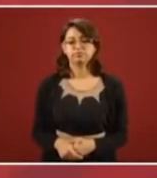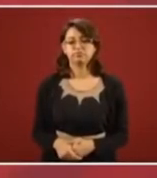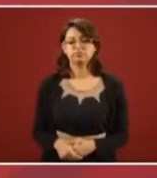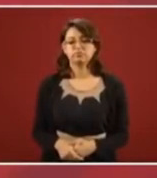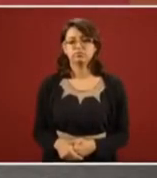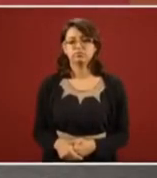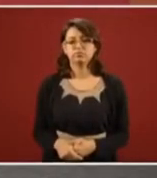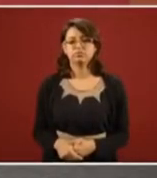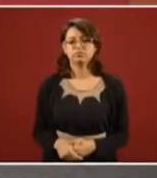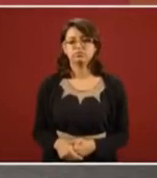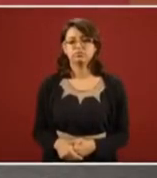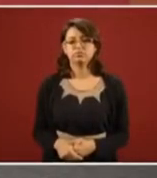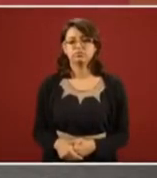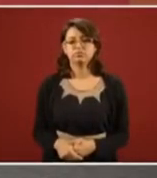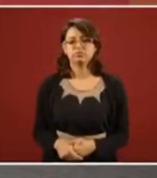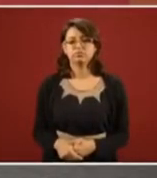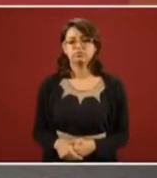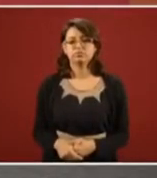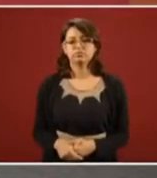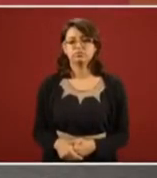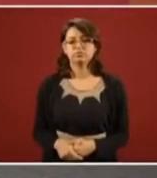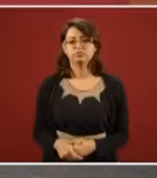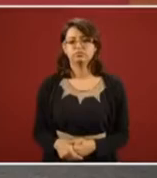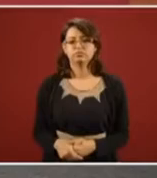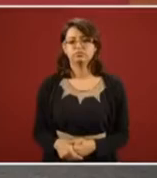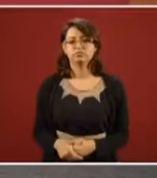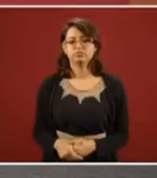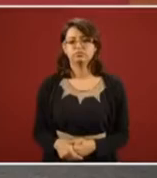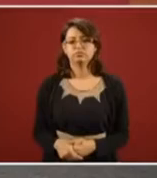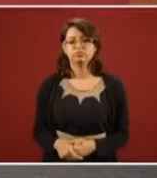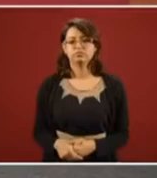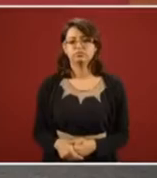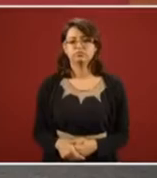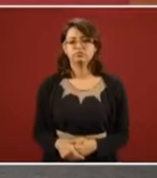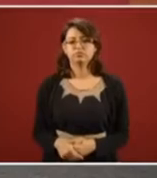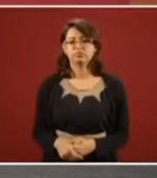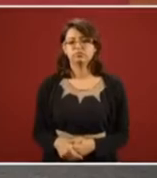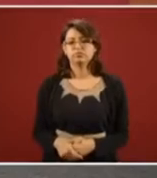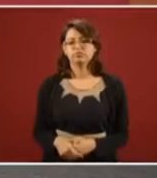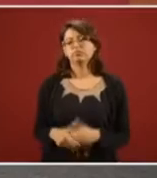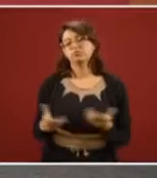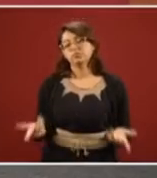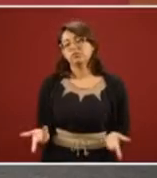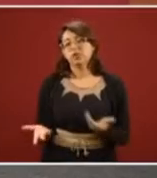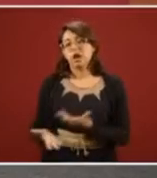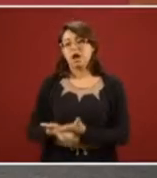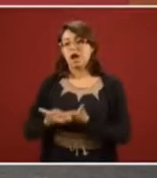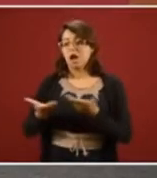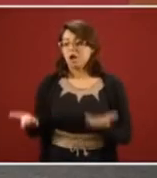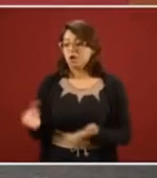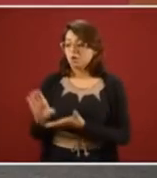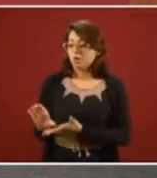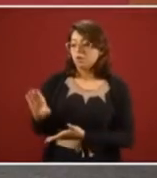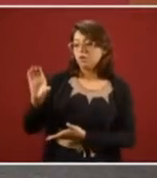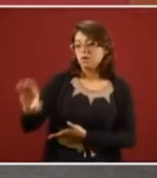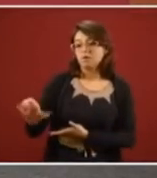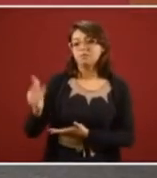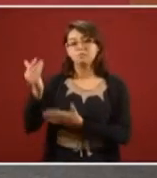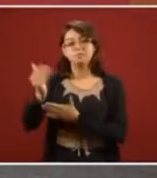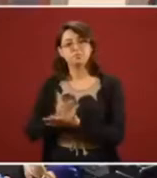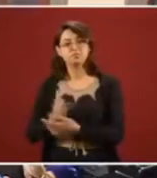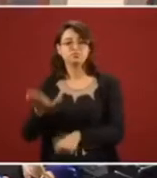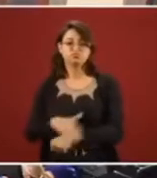3 en niveles picos de presión yo cuando estaba